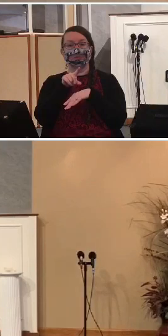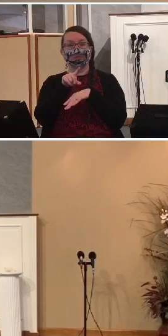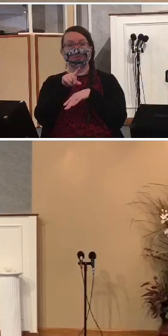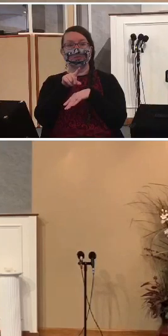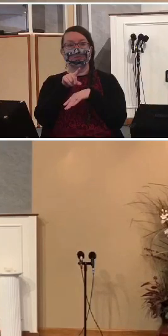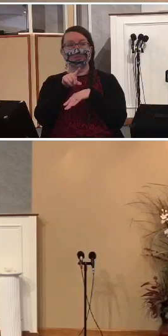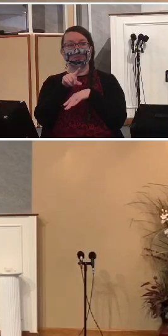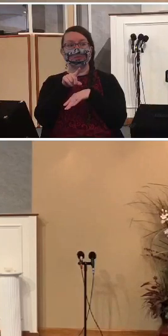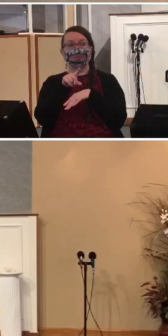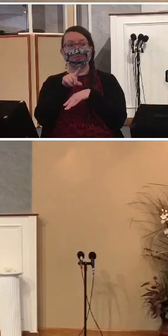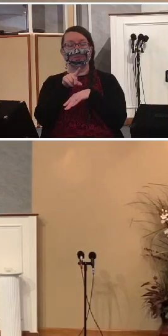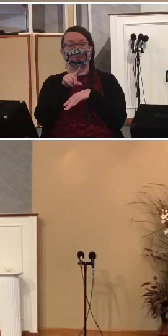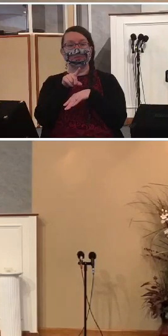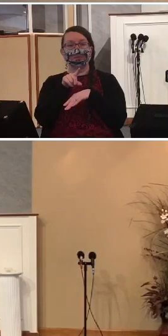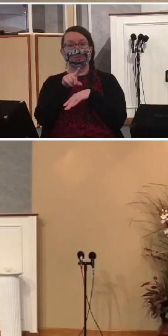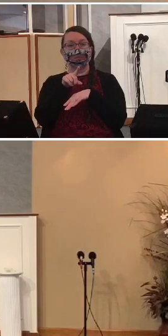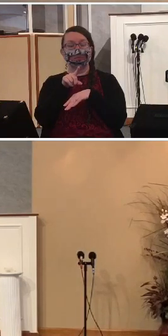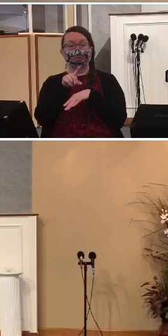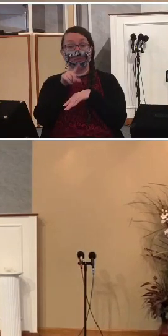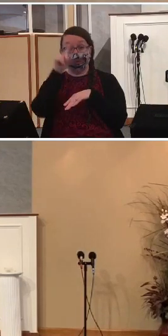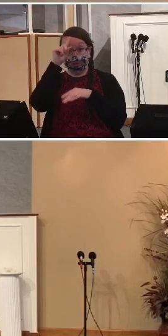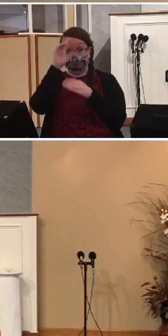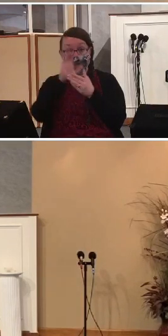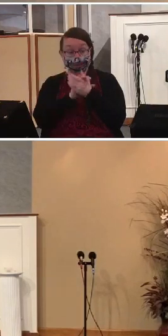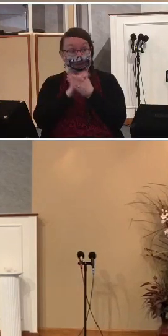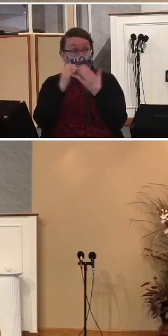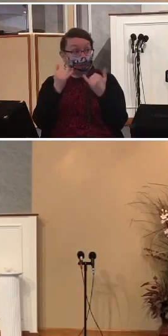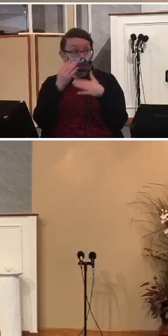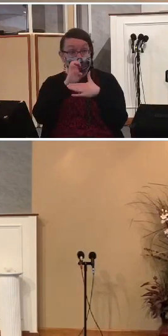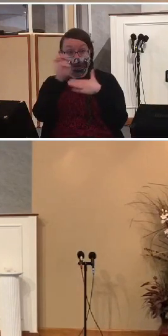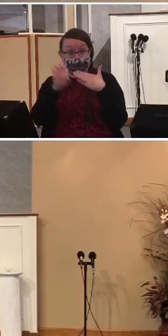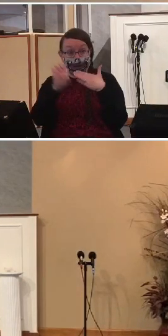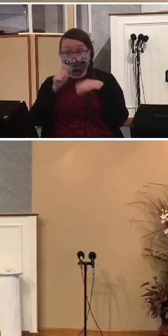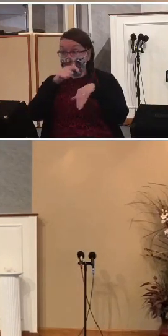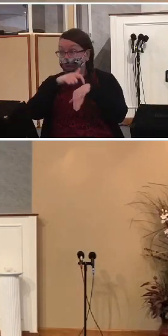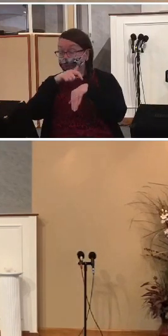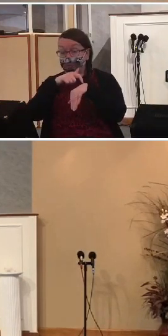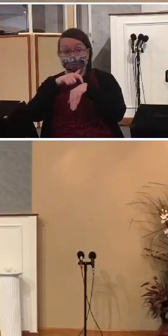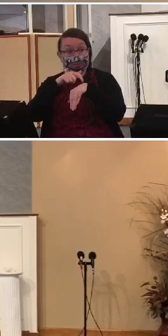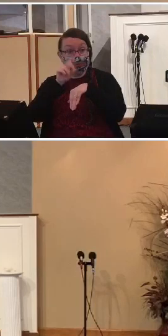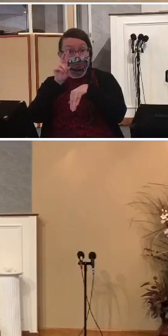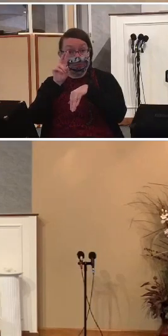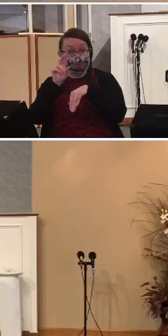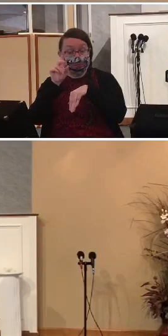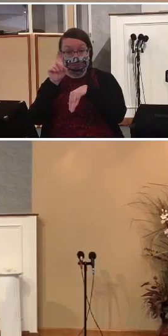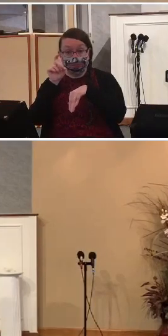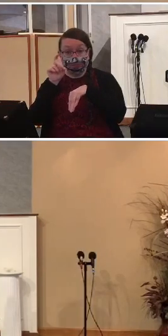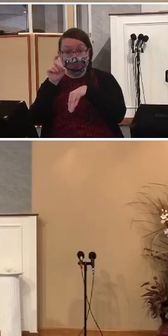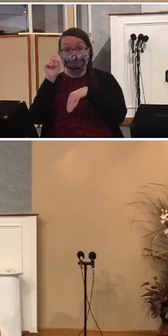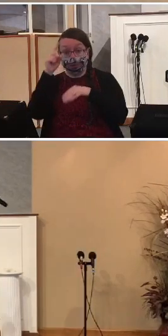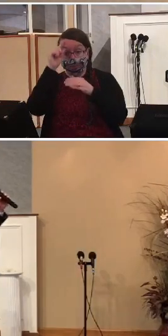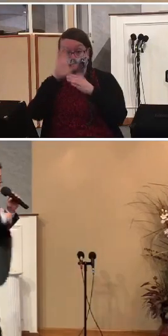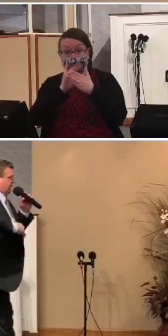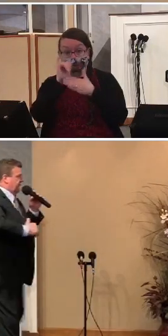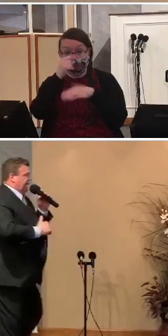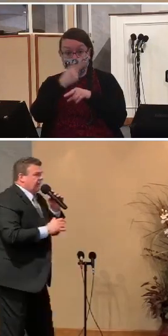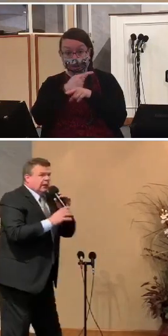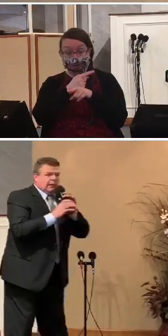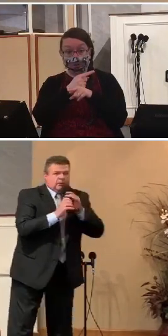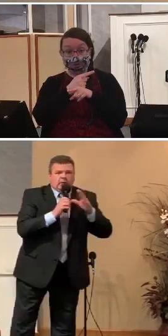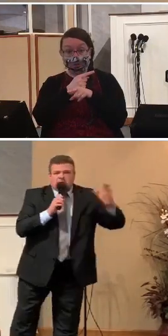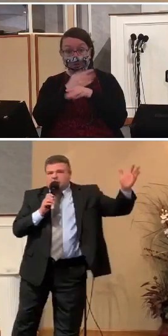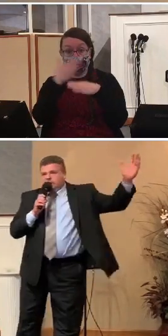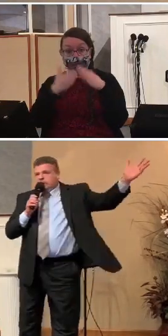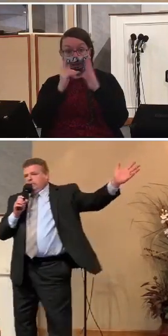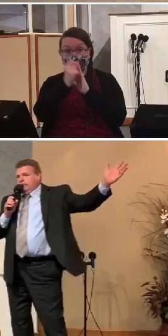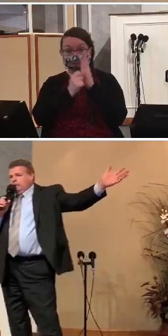ustedes creen que nosotros estamos en los tiempos finales? ¿O no creemos esto? ¿Cuántos de nosotros creemos